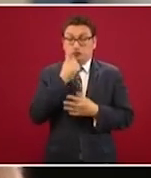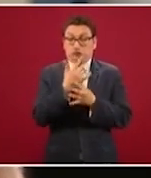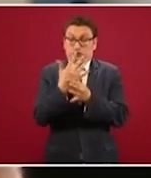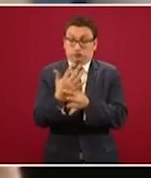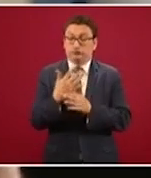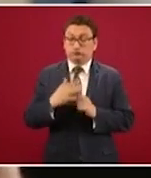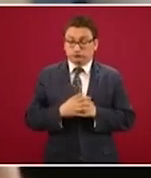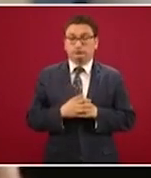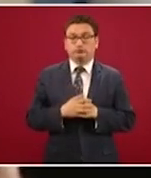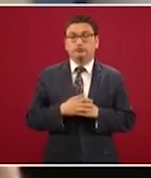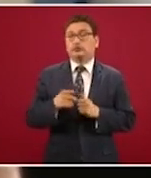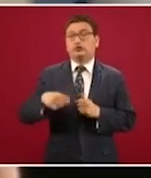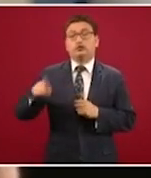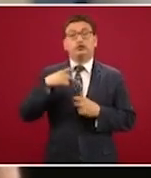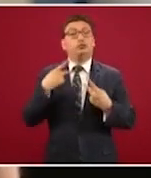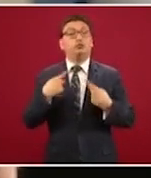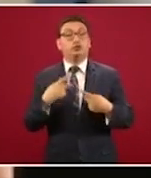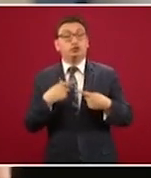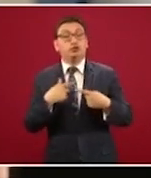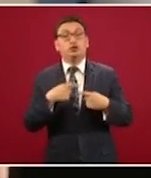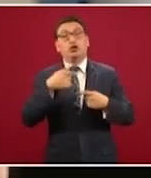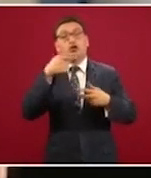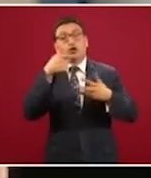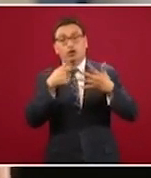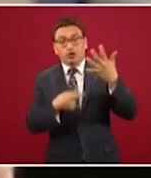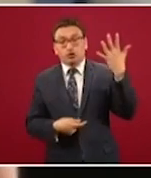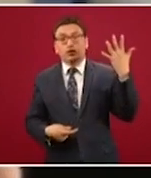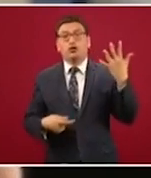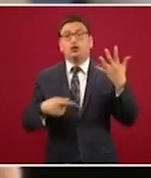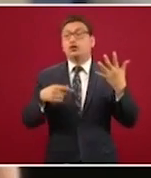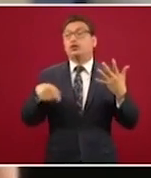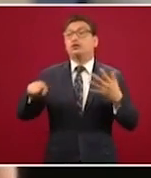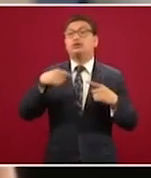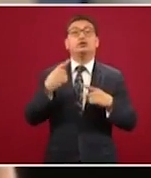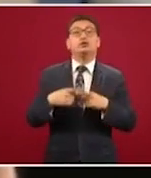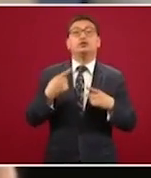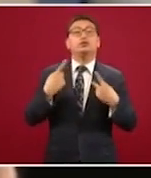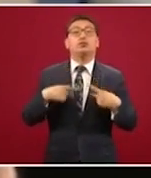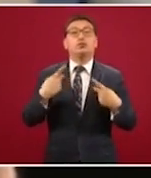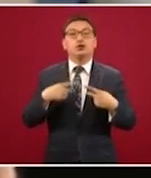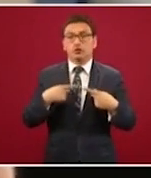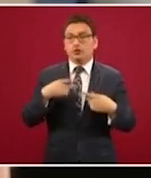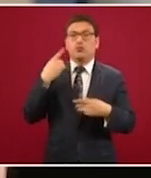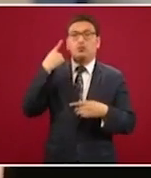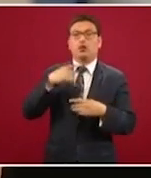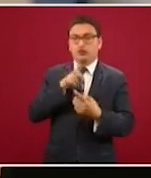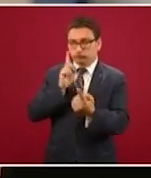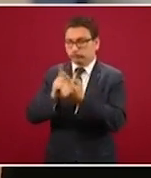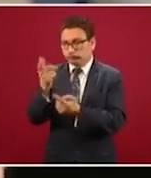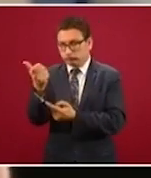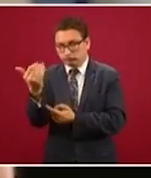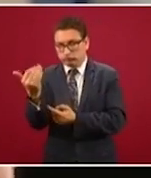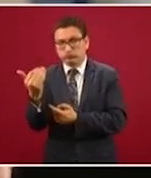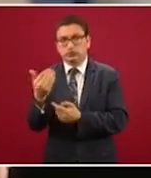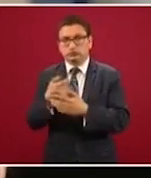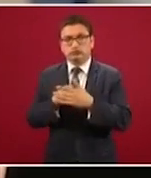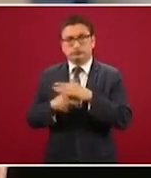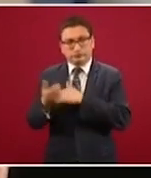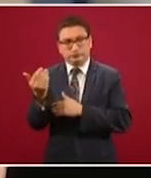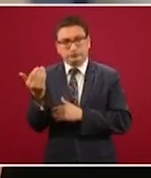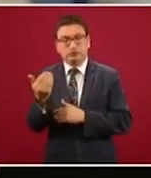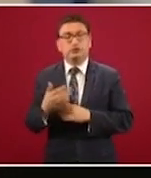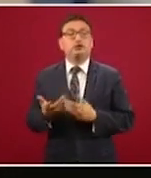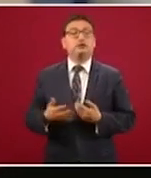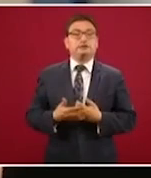los extorsionadores sería como pasar lista para quitarles el dinero a los beneficiarios. Presidente, ¿cuáles son las medidas que se